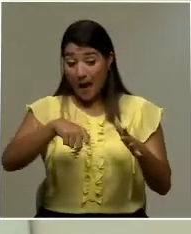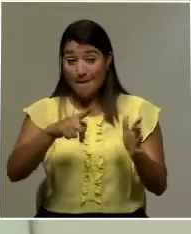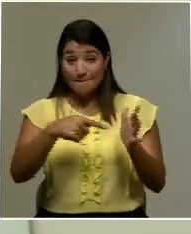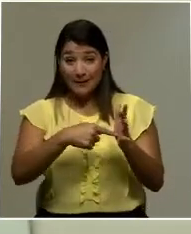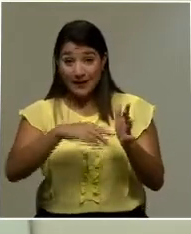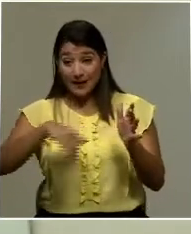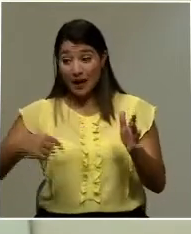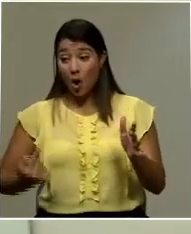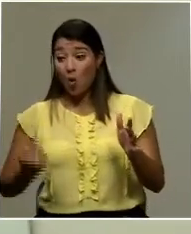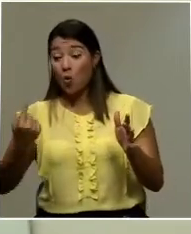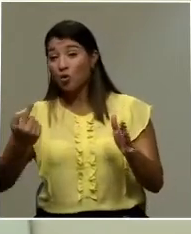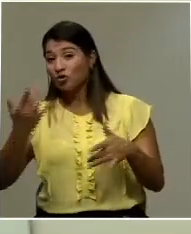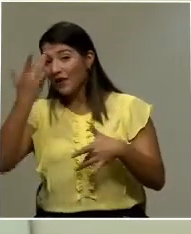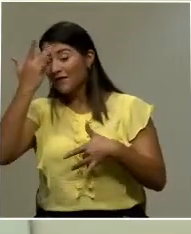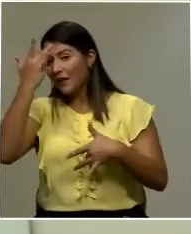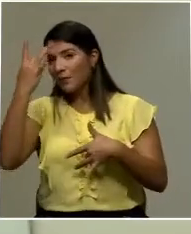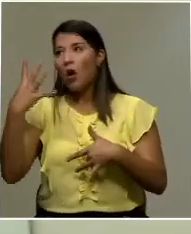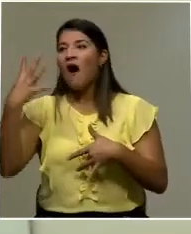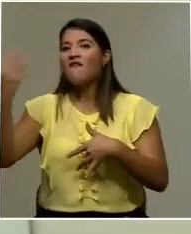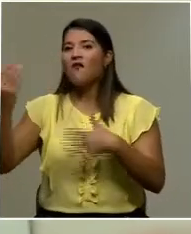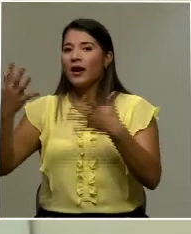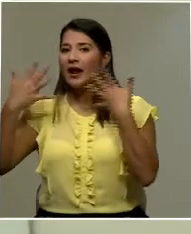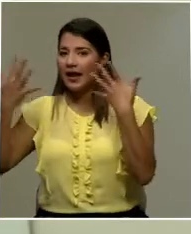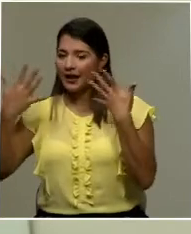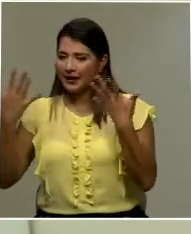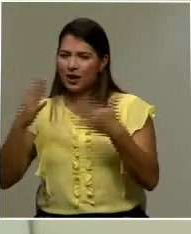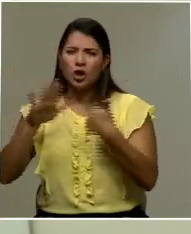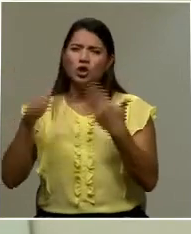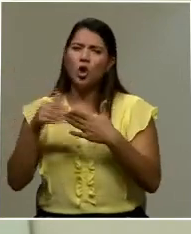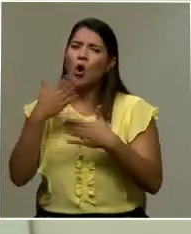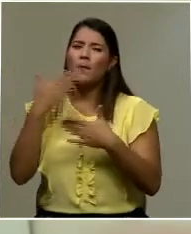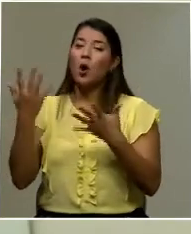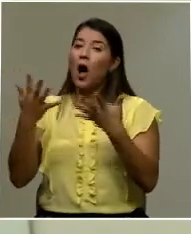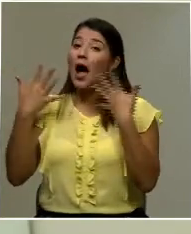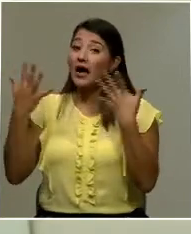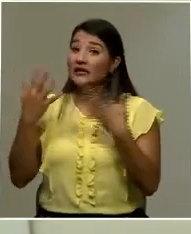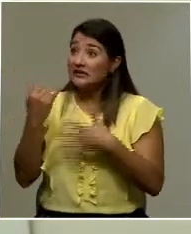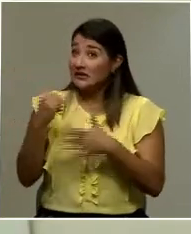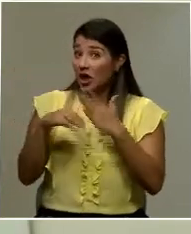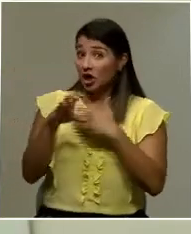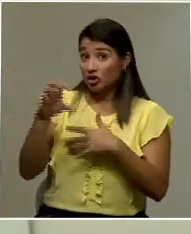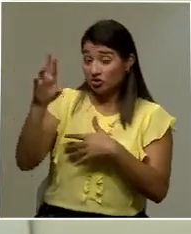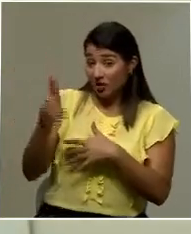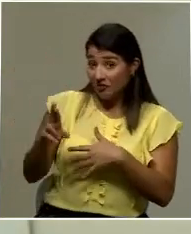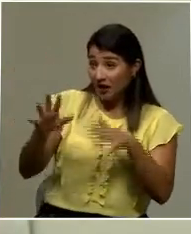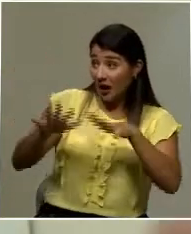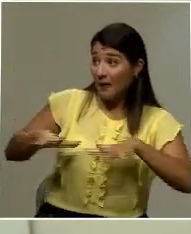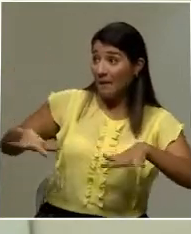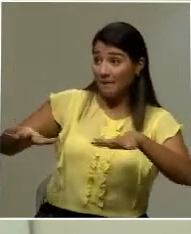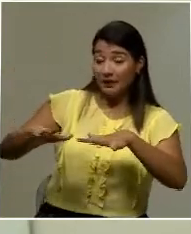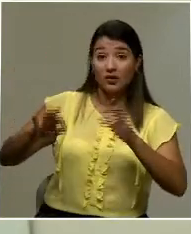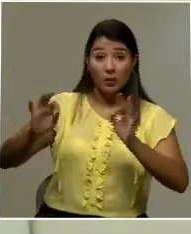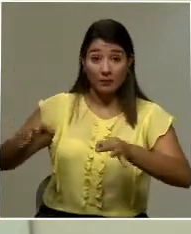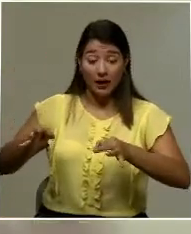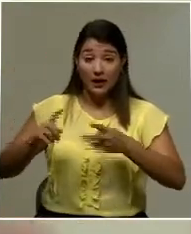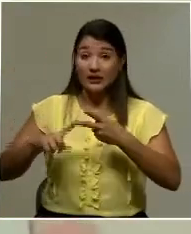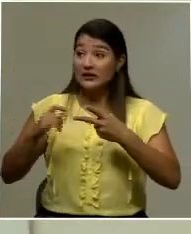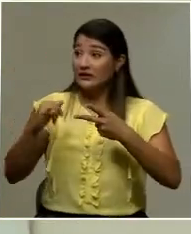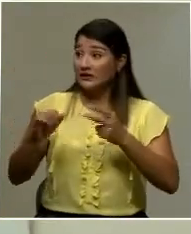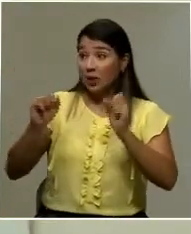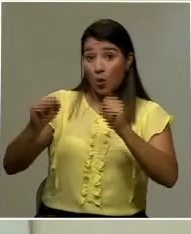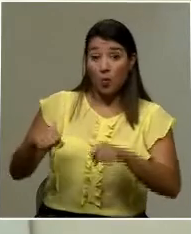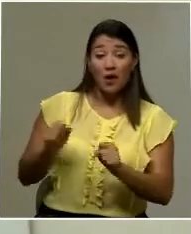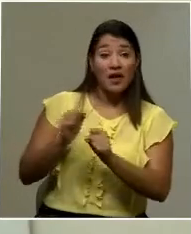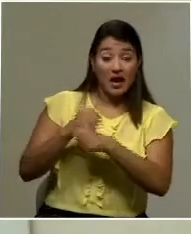mejor que podemos hacer es hacer todo lo que se pueda al aire libre. Entonces, allá en Costa Rica, si tienen buen tiempo, si esto se puede hacer pues bastantes